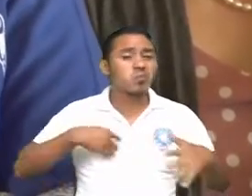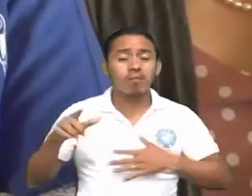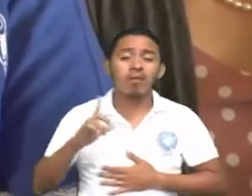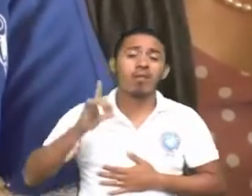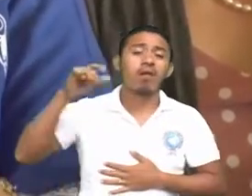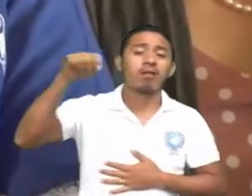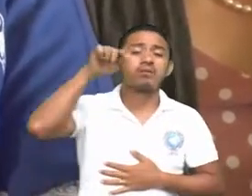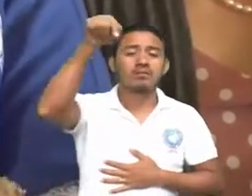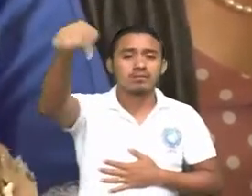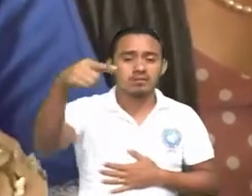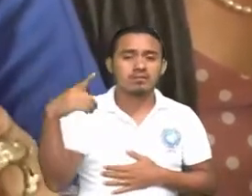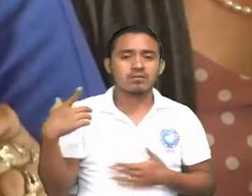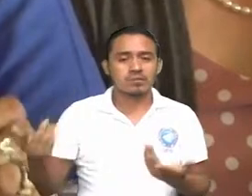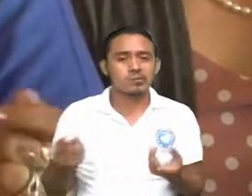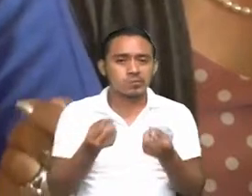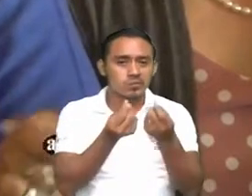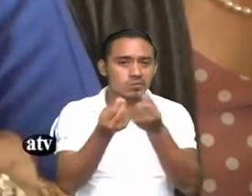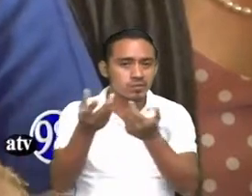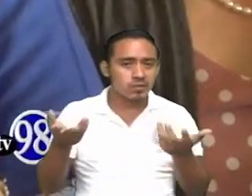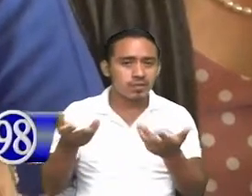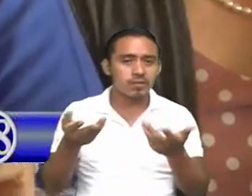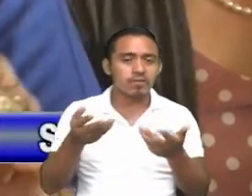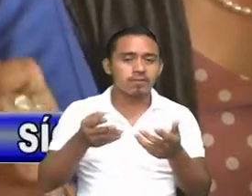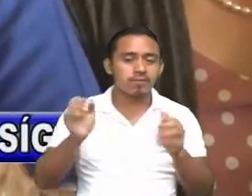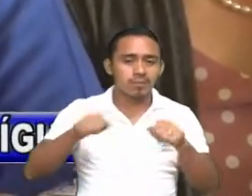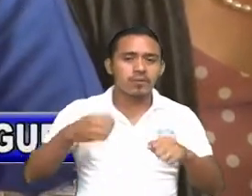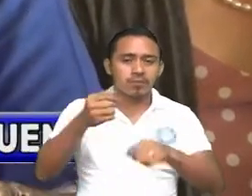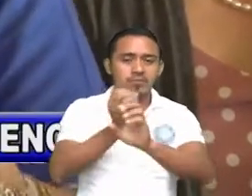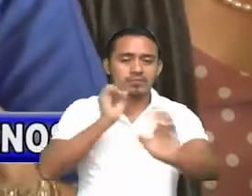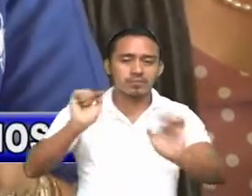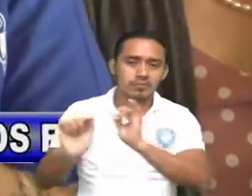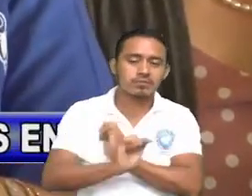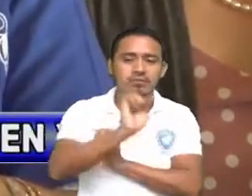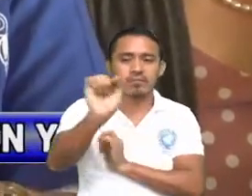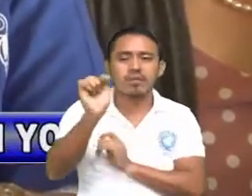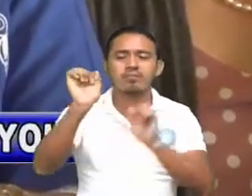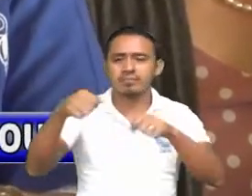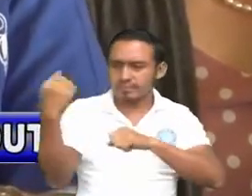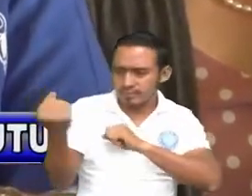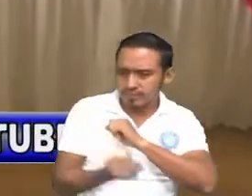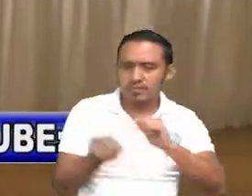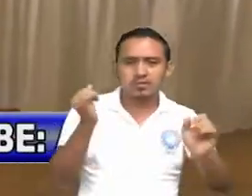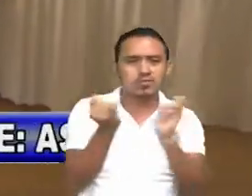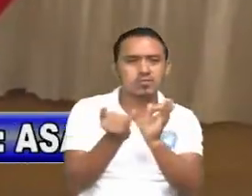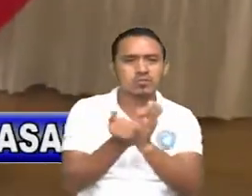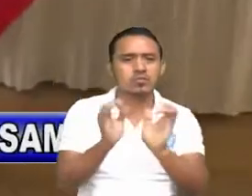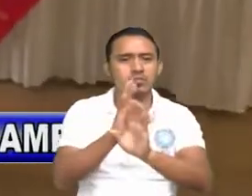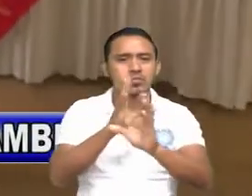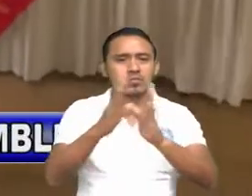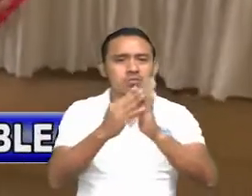viajar porque no hay para lo económico, para el pasaje. Podemos venir acá.